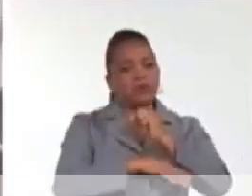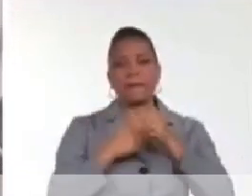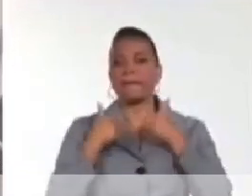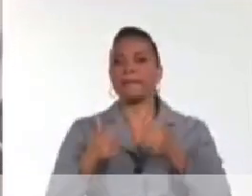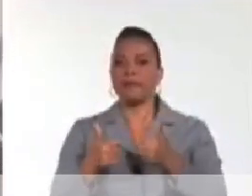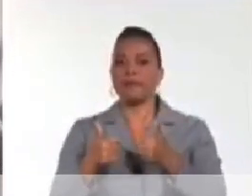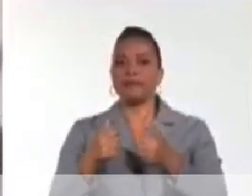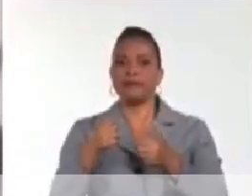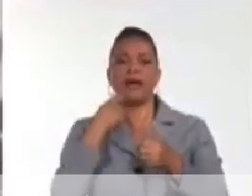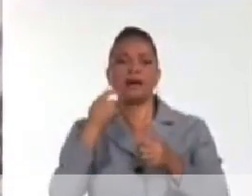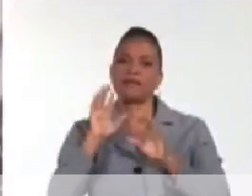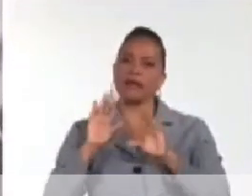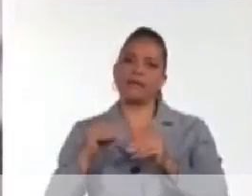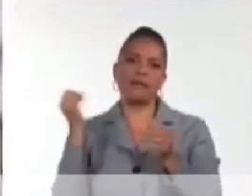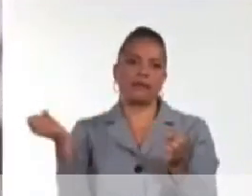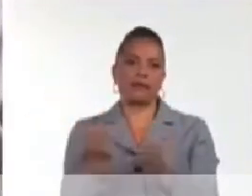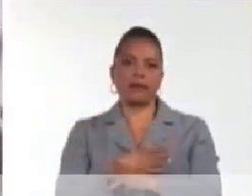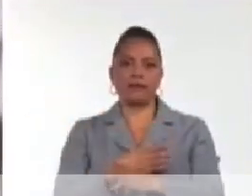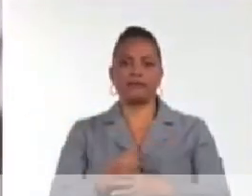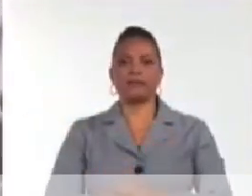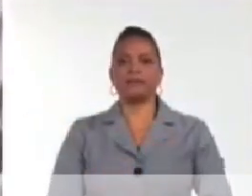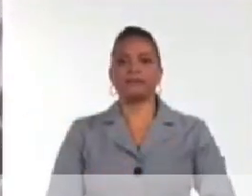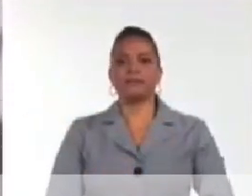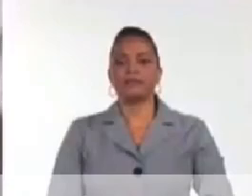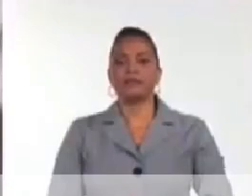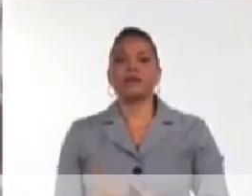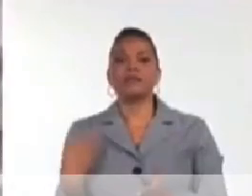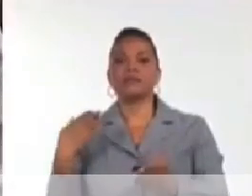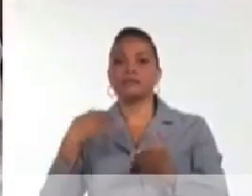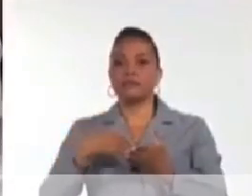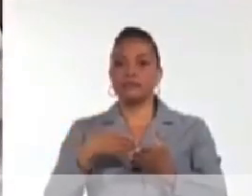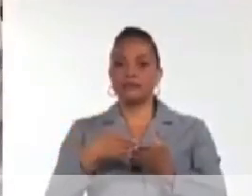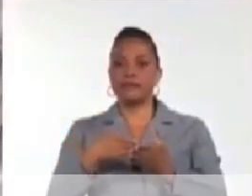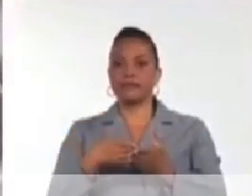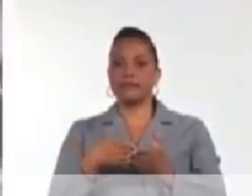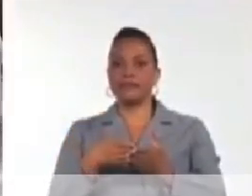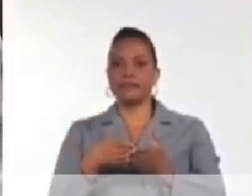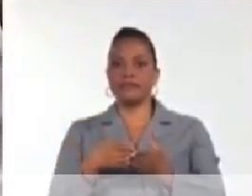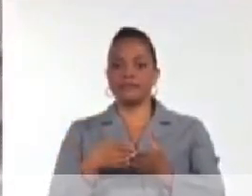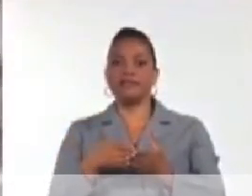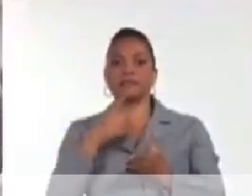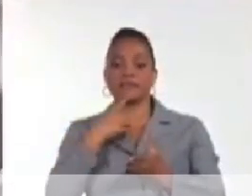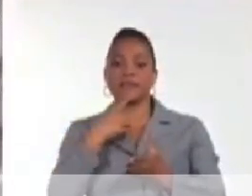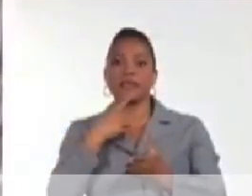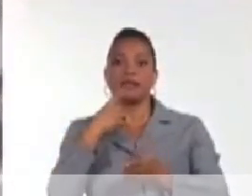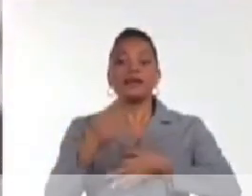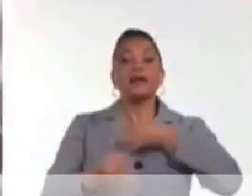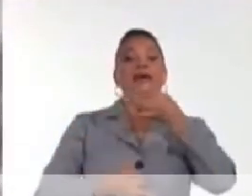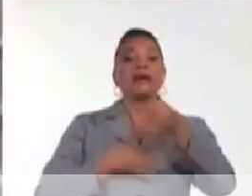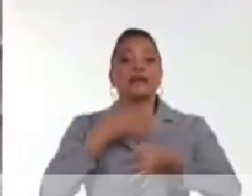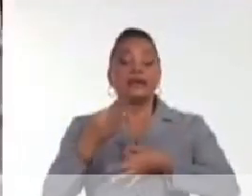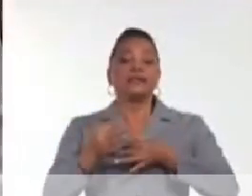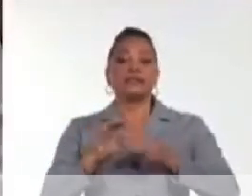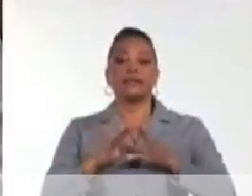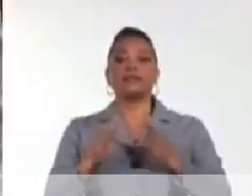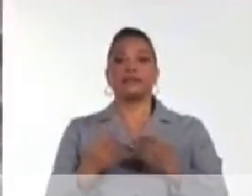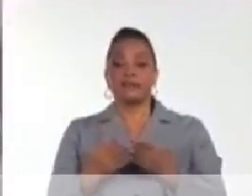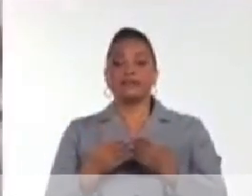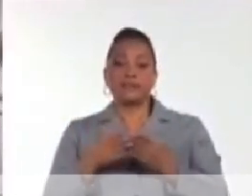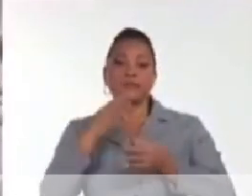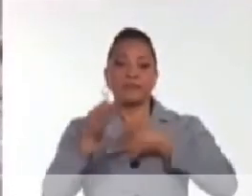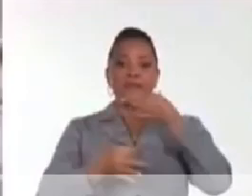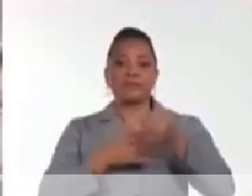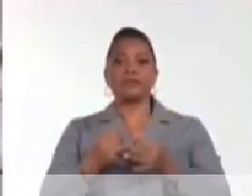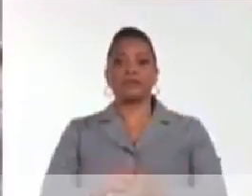Porque hay lugares donde también, cuando uno llega, le plantean, esto me cuesta tanto, esto me cuesta tanto, esto me cuesta tanto, y esto lo vendo a